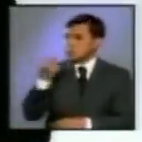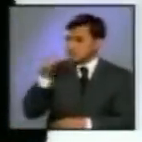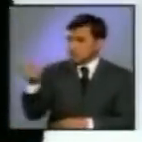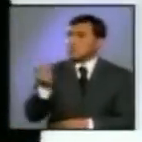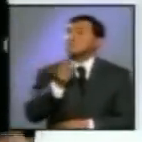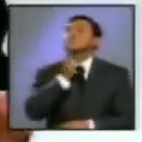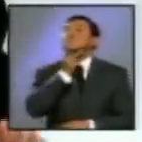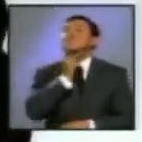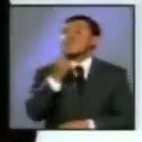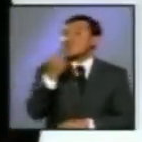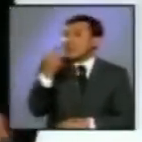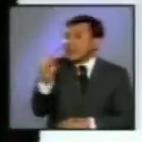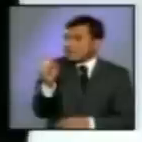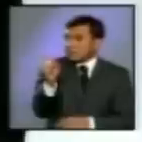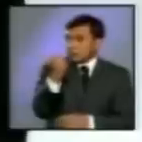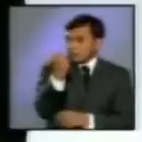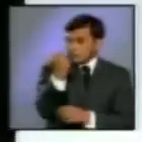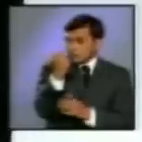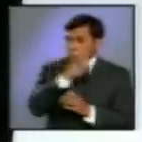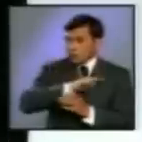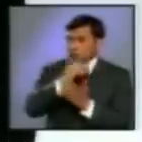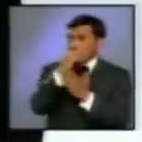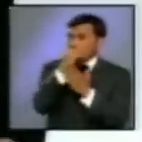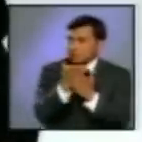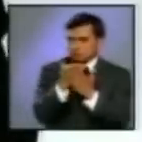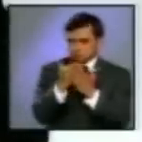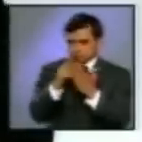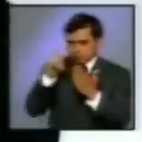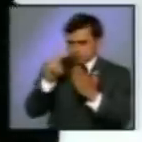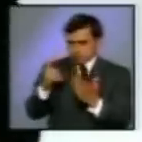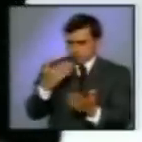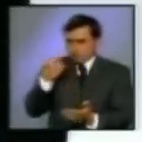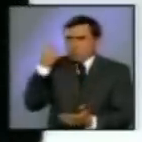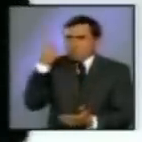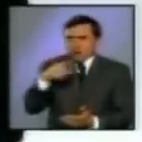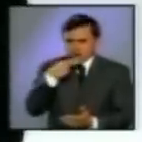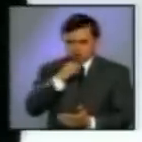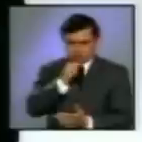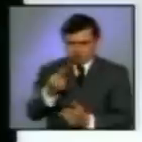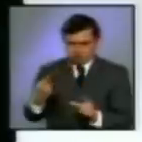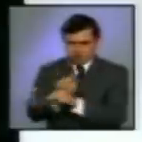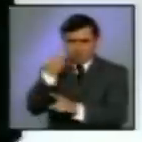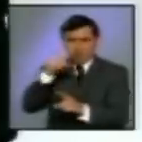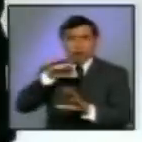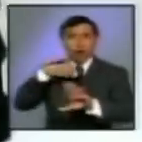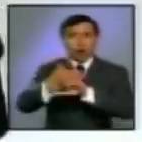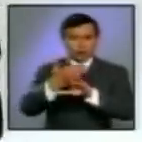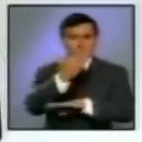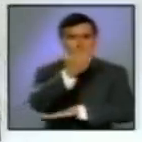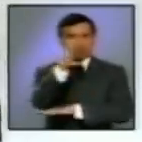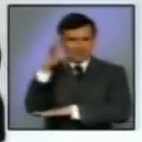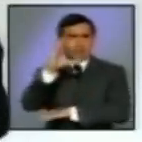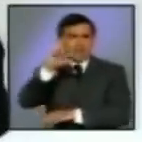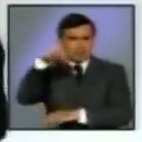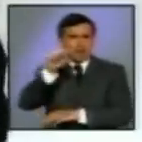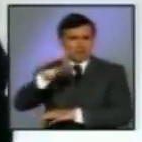gasolina no solamente es un sinsentido económico, ambiental y en materia de cambio climático, es un sinsentido social. Hay muchos estudios